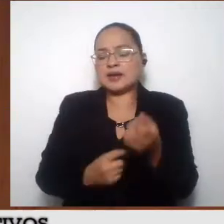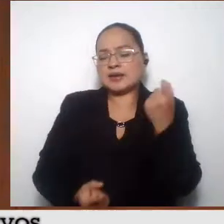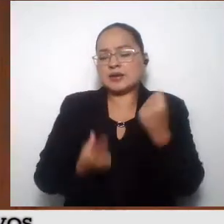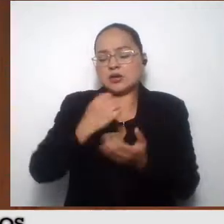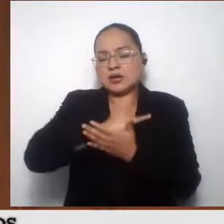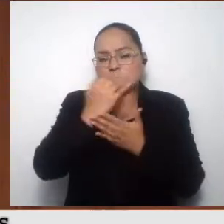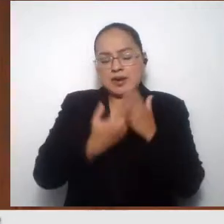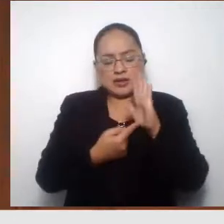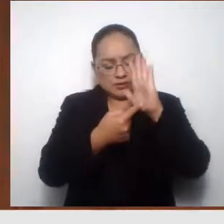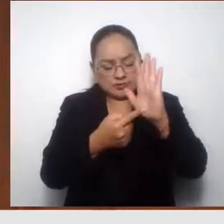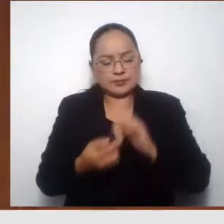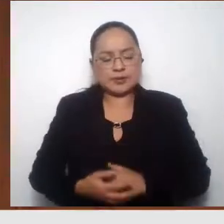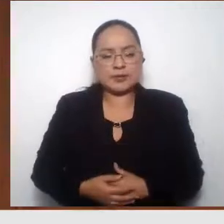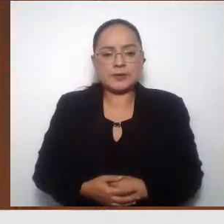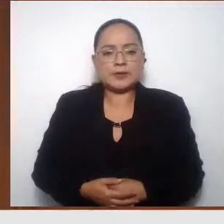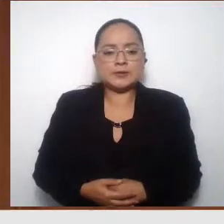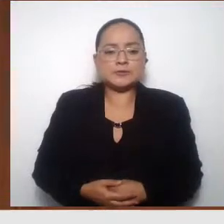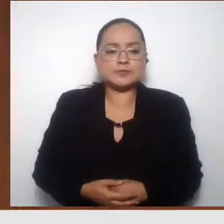diagnóstico.